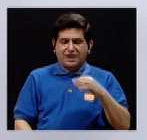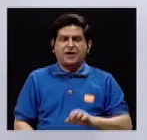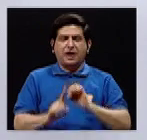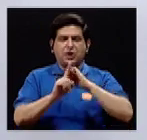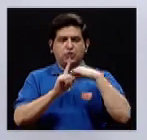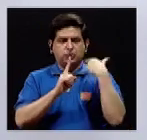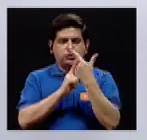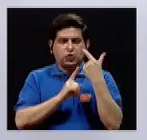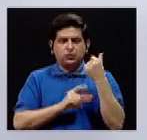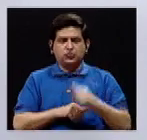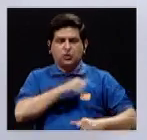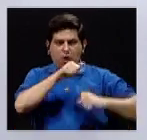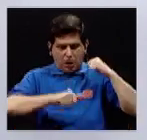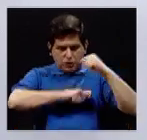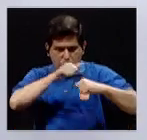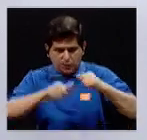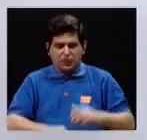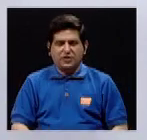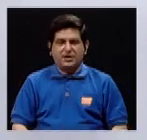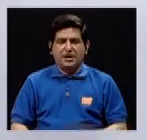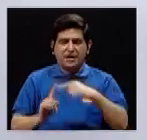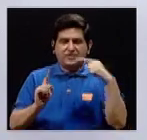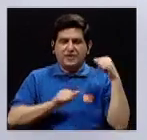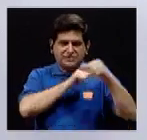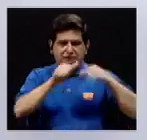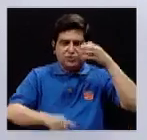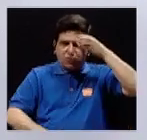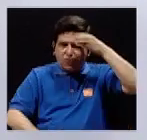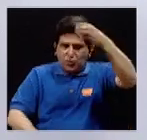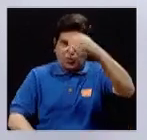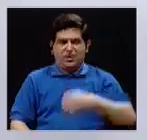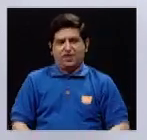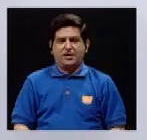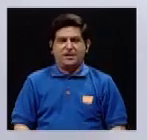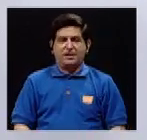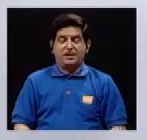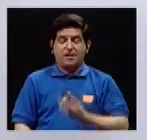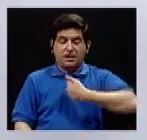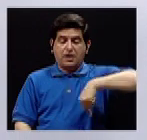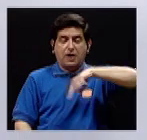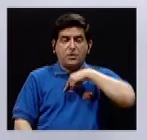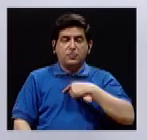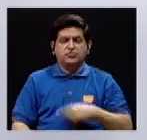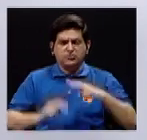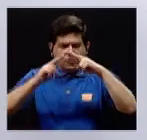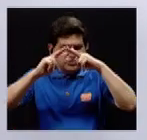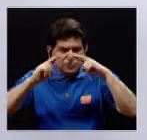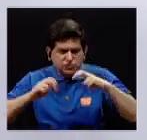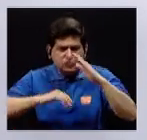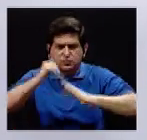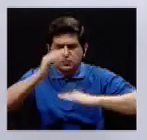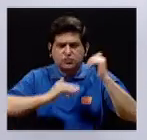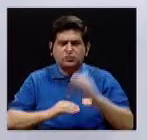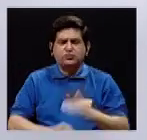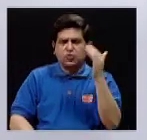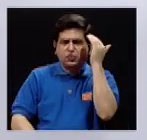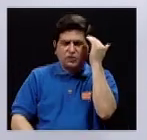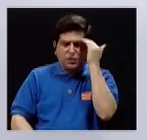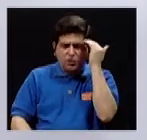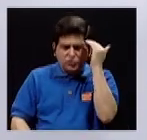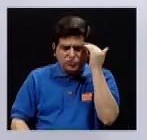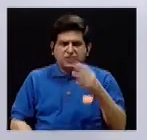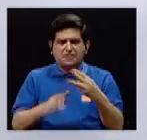soci antropológica Eh entonces desde la antropología cultural lo que hacemos Es estudiar Cómo se construye el conocimiento